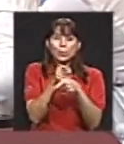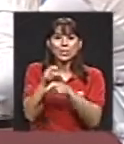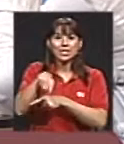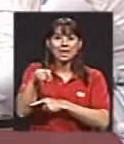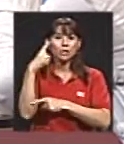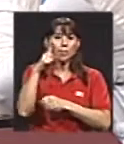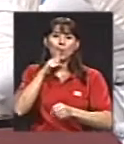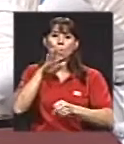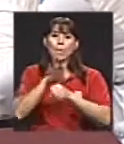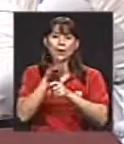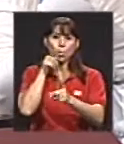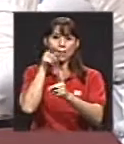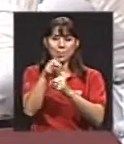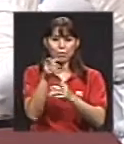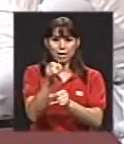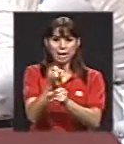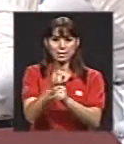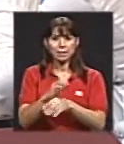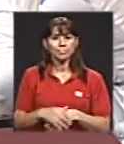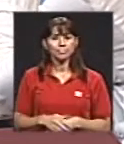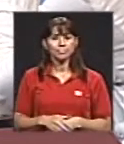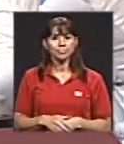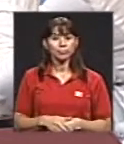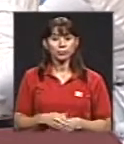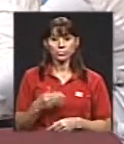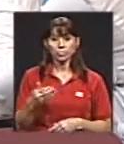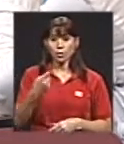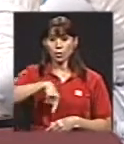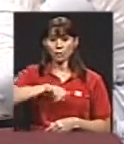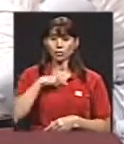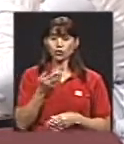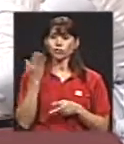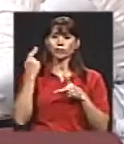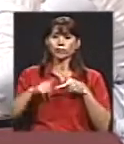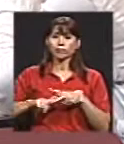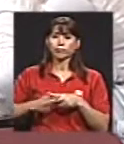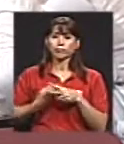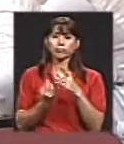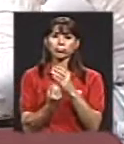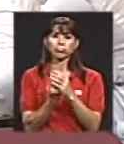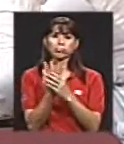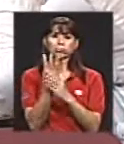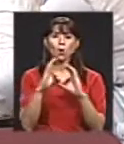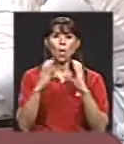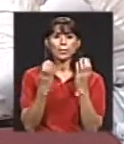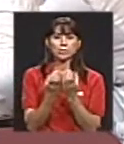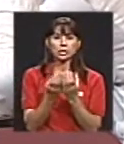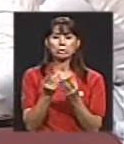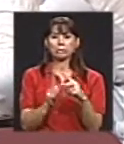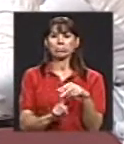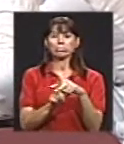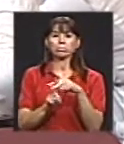objetivo de la institución cuando nosotros iniciamos con esta comisión hubo mucho problema y a partir de ahí